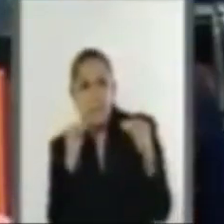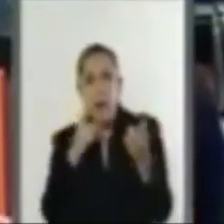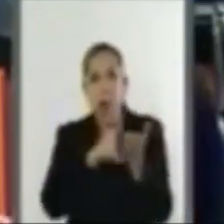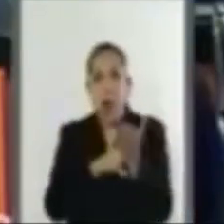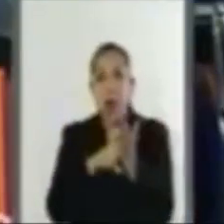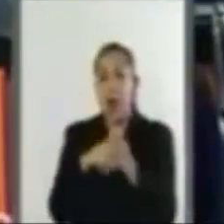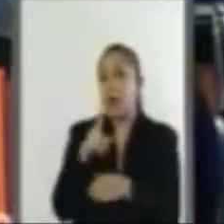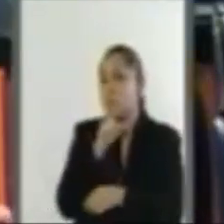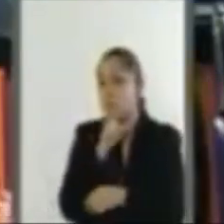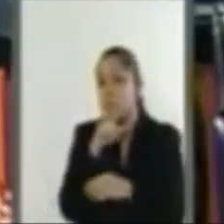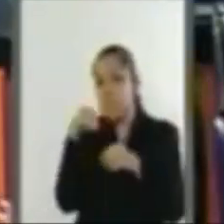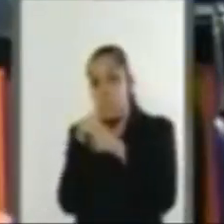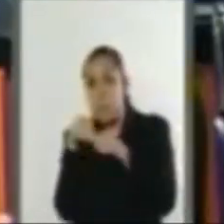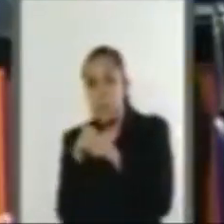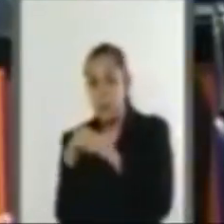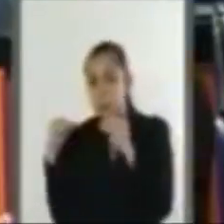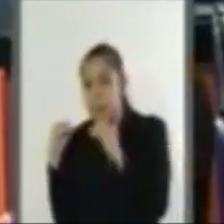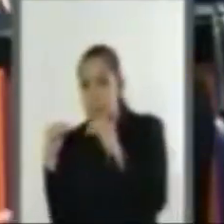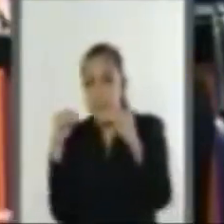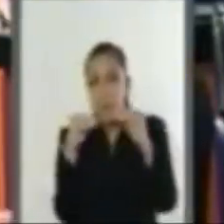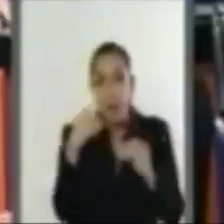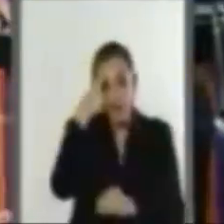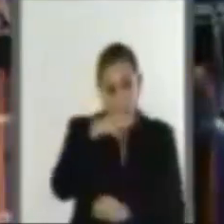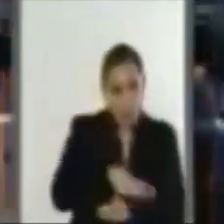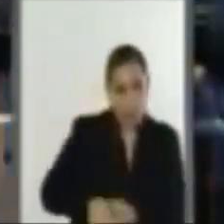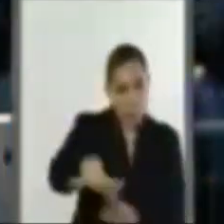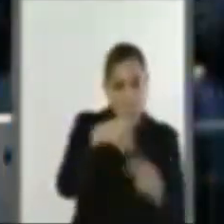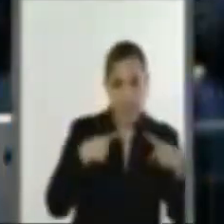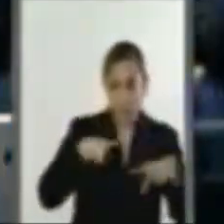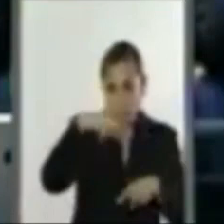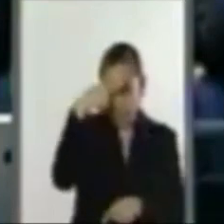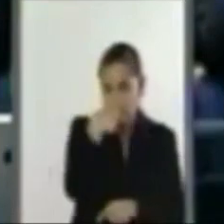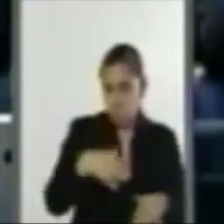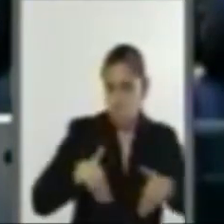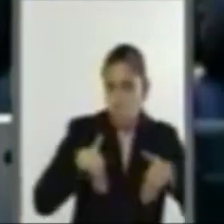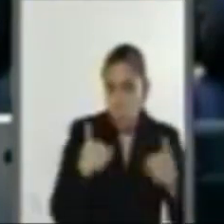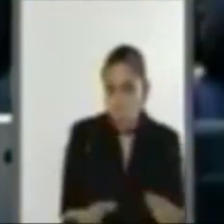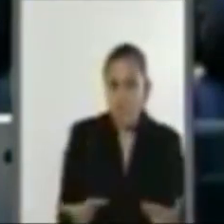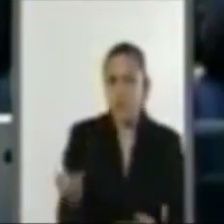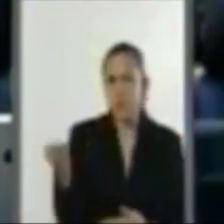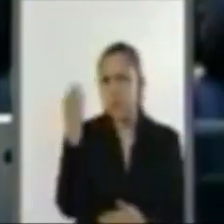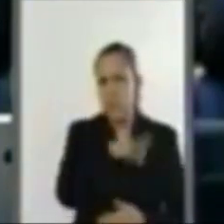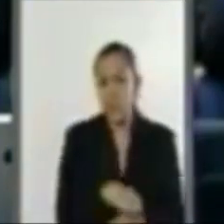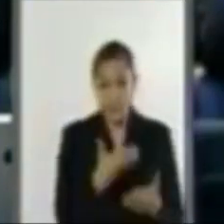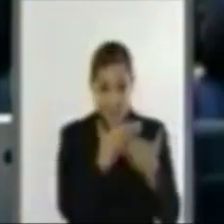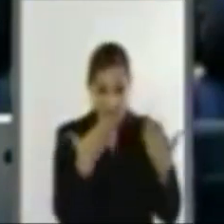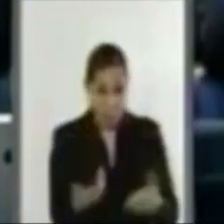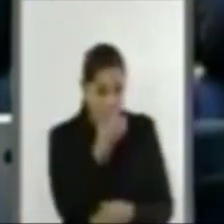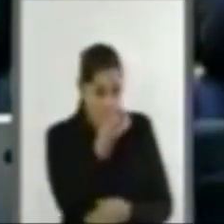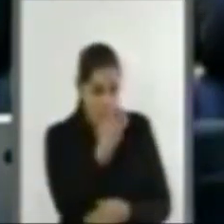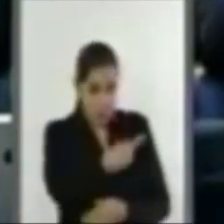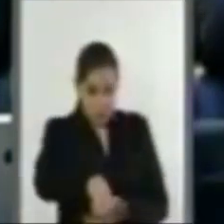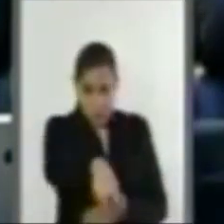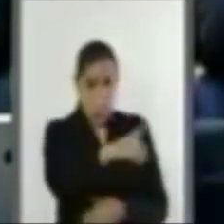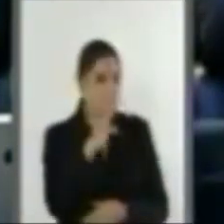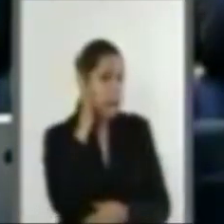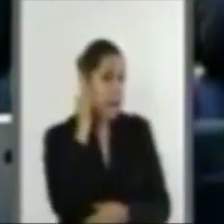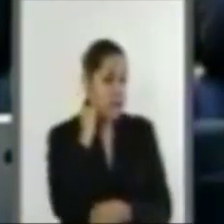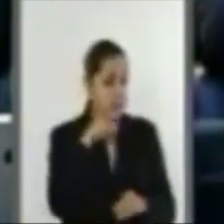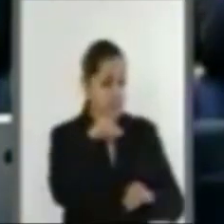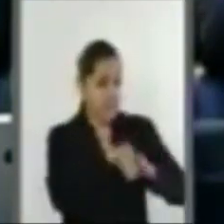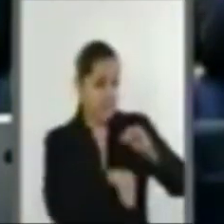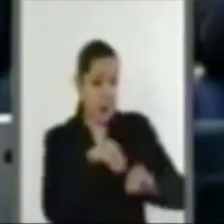espaldas, traicionar la confianza de miles de mexicanos. Ahí está su Senado de la República, como ustedes lo